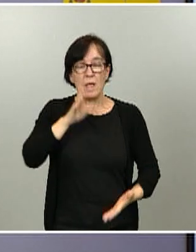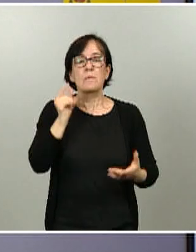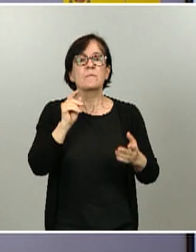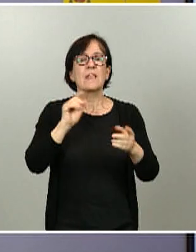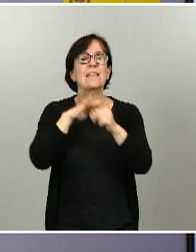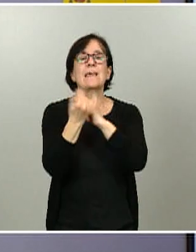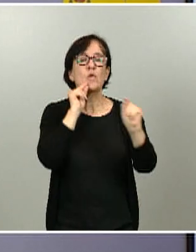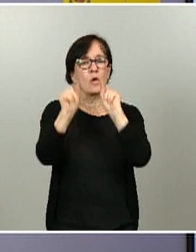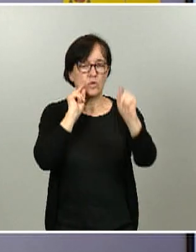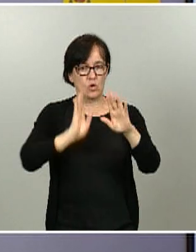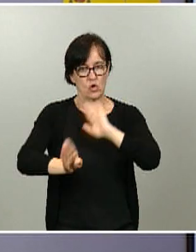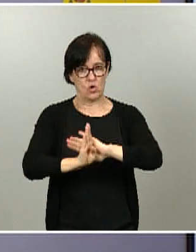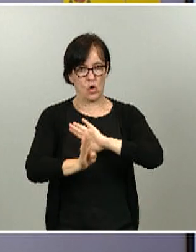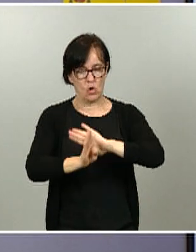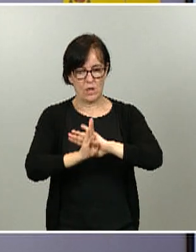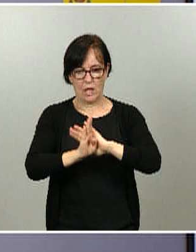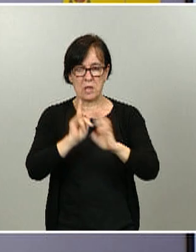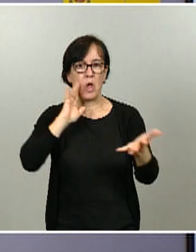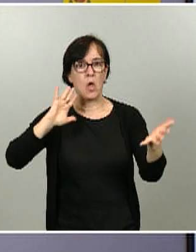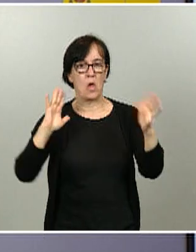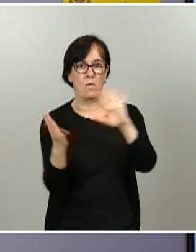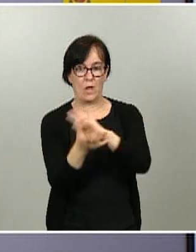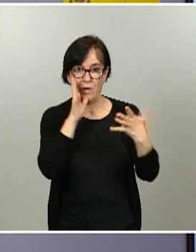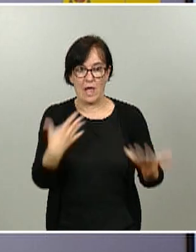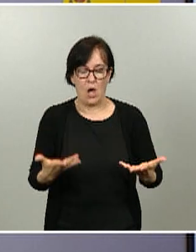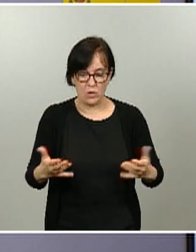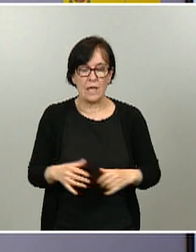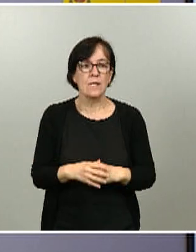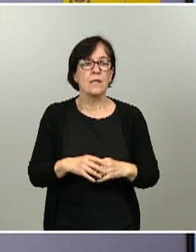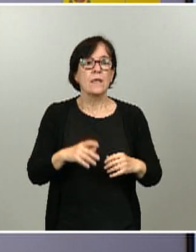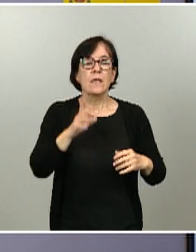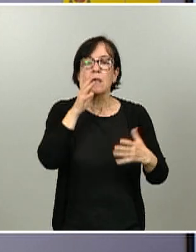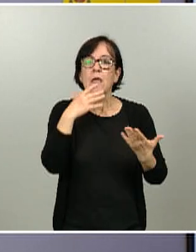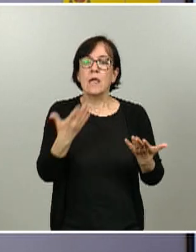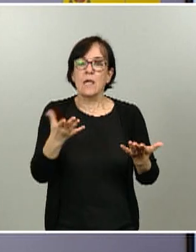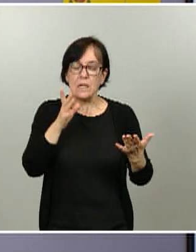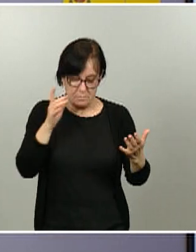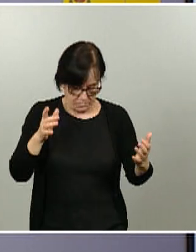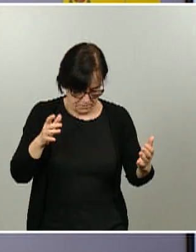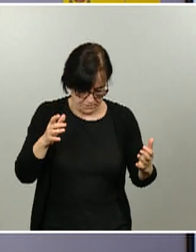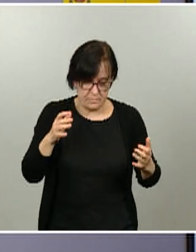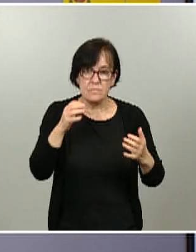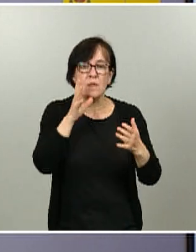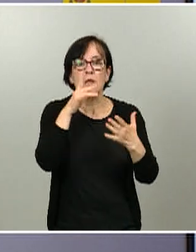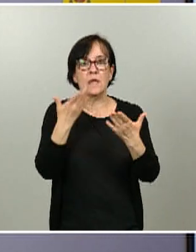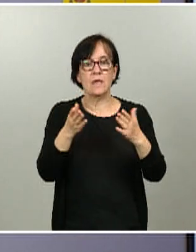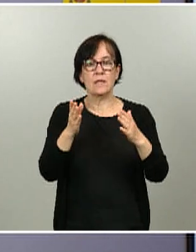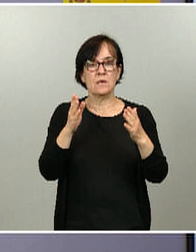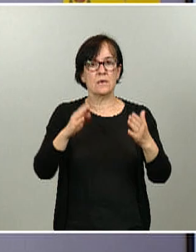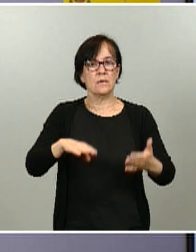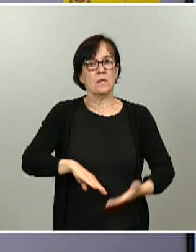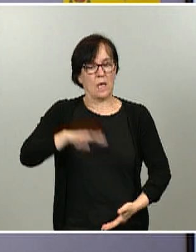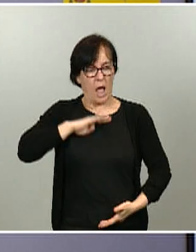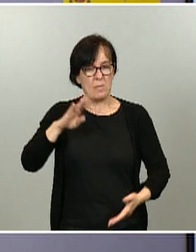como está evolucionando actualmente, si las capacidades se mantienen, que no tienen por qué no mantenerse porque el País Vasco, Euskadi, las